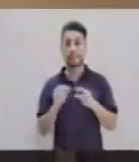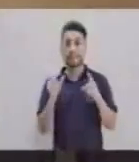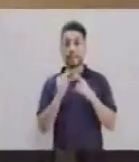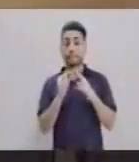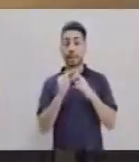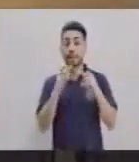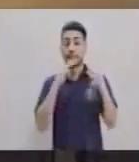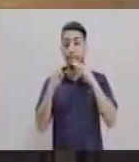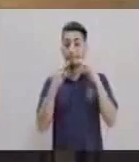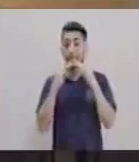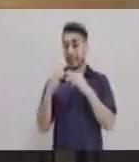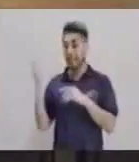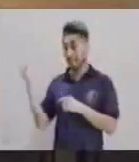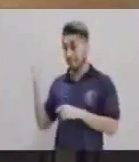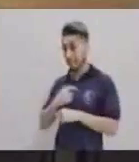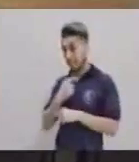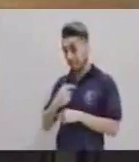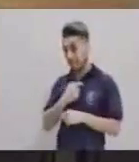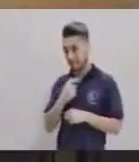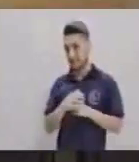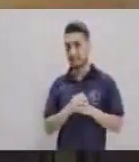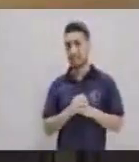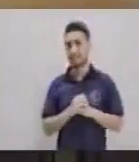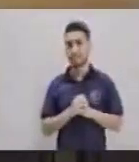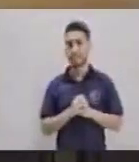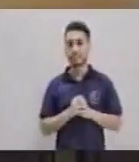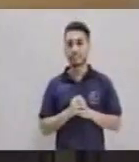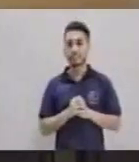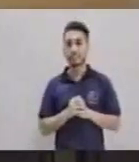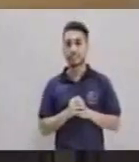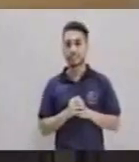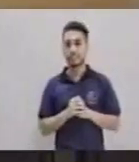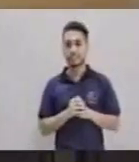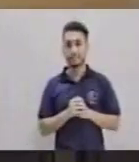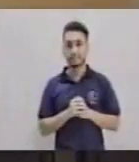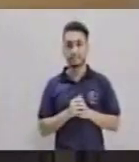Rajna Pari, Akupe, Na Programa,